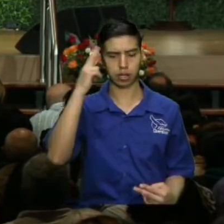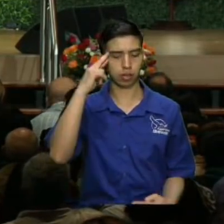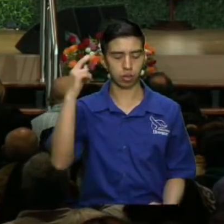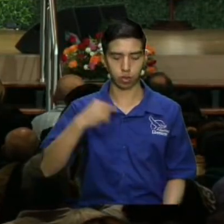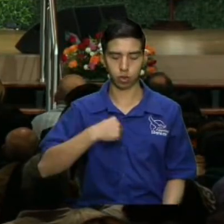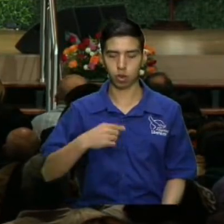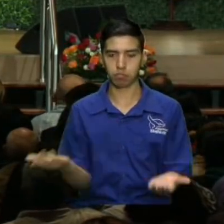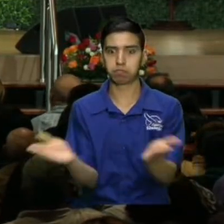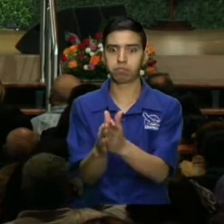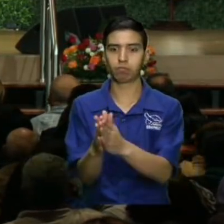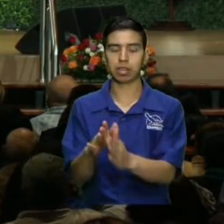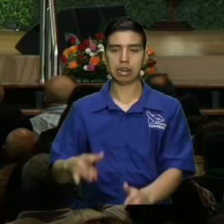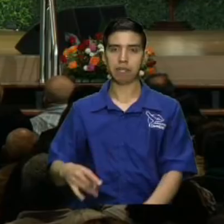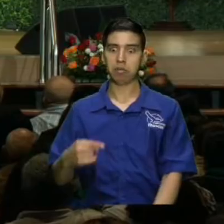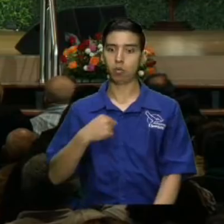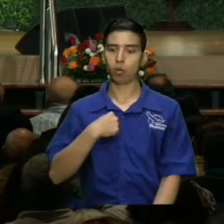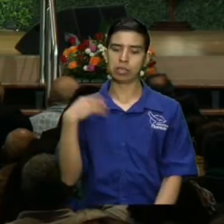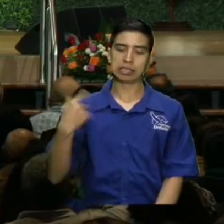quedé así, hermano.